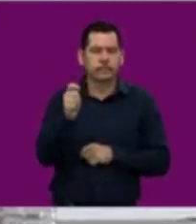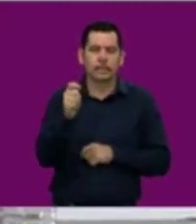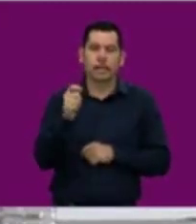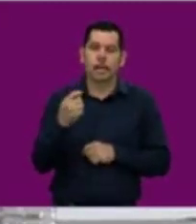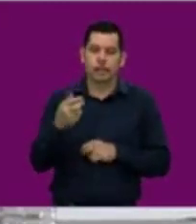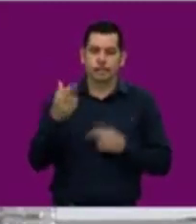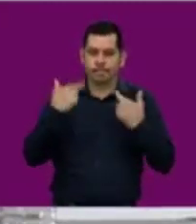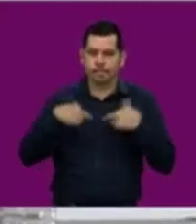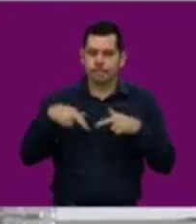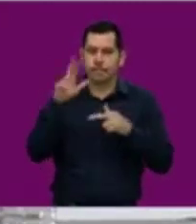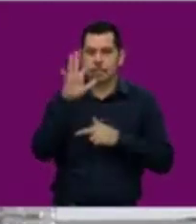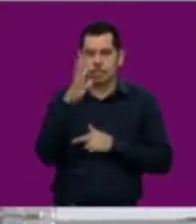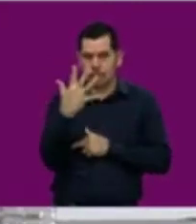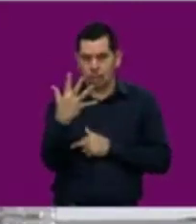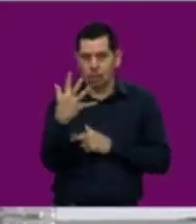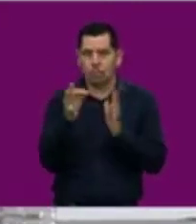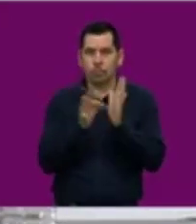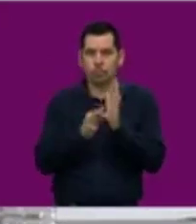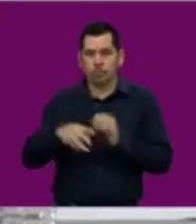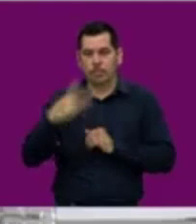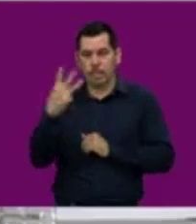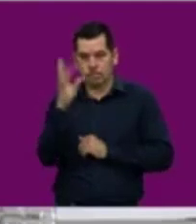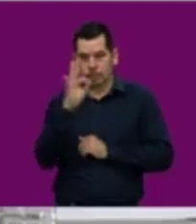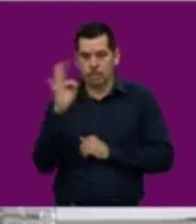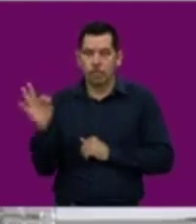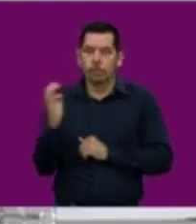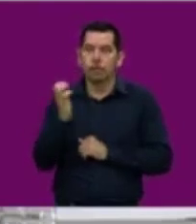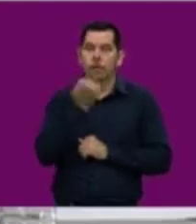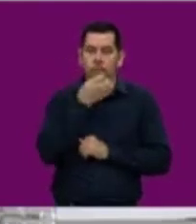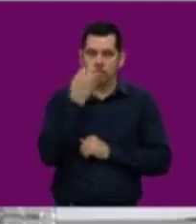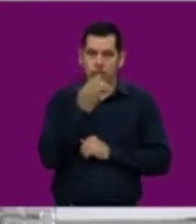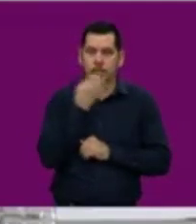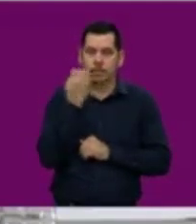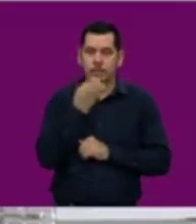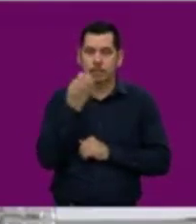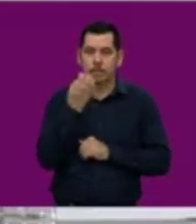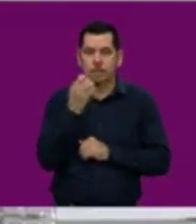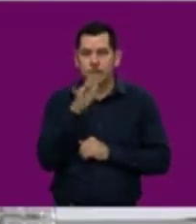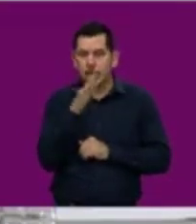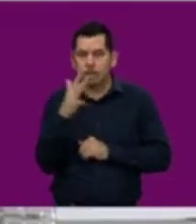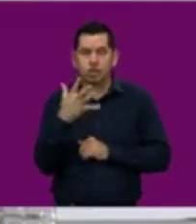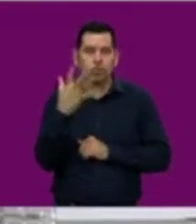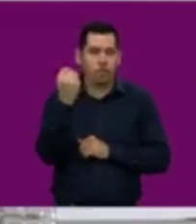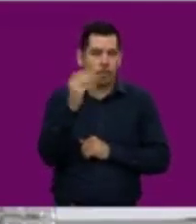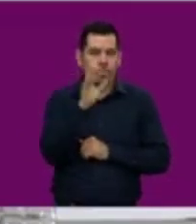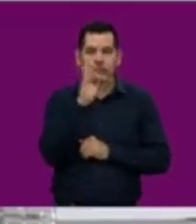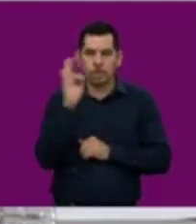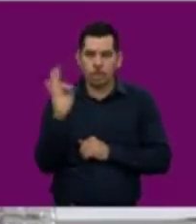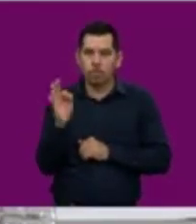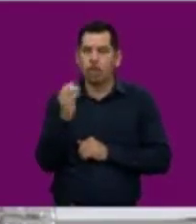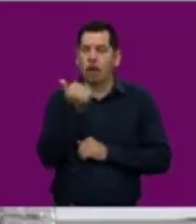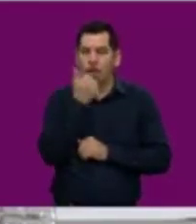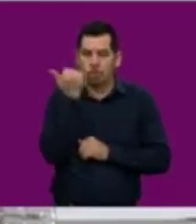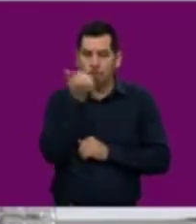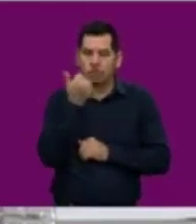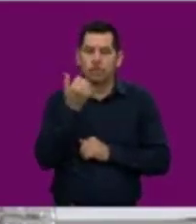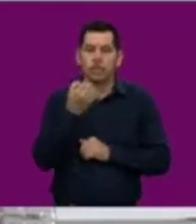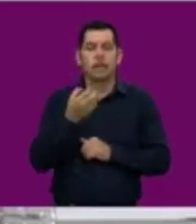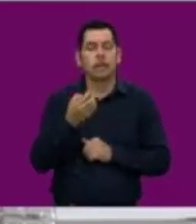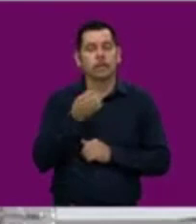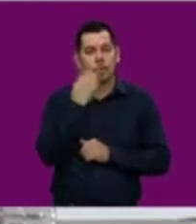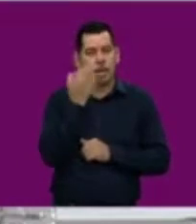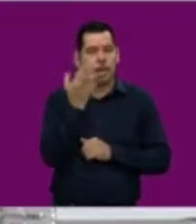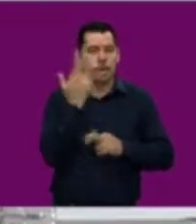5.3 por ciento de escuelas y aproximadamente 9 por ciento de la plantilla estudiantil de nivel básico